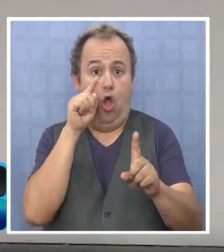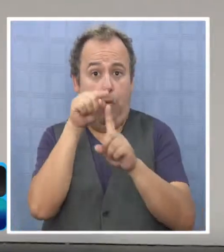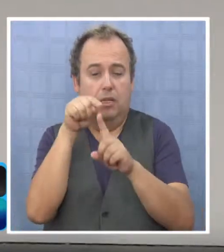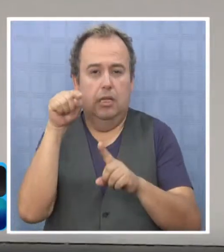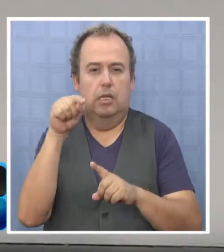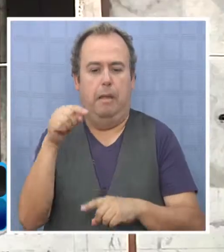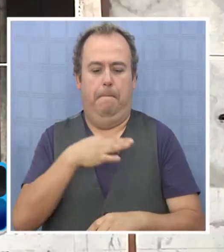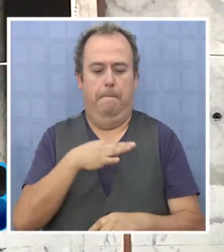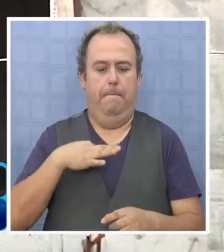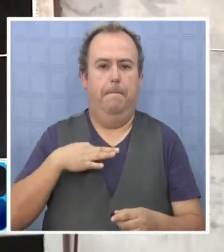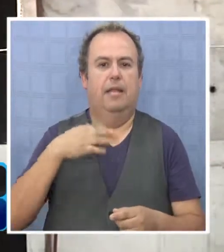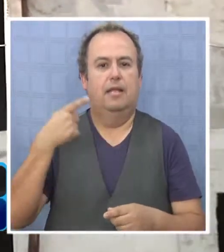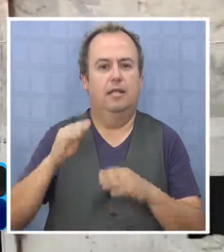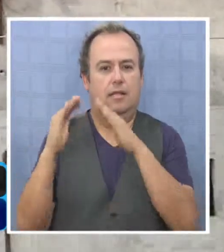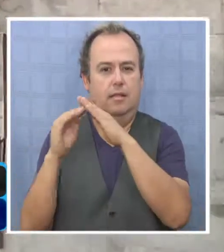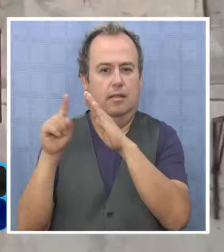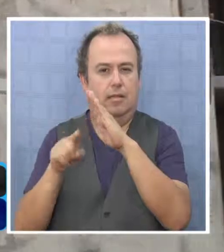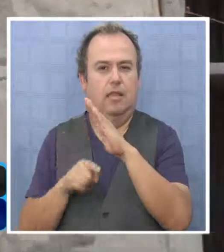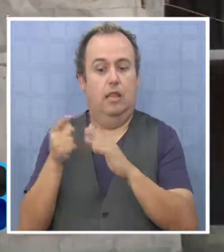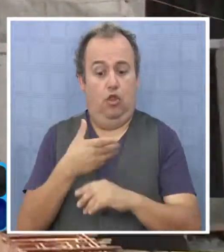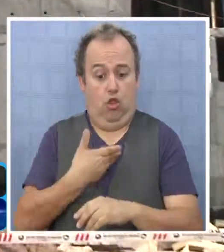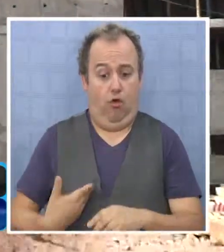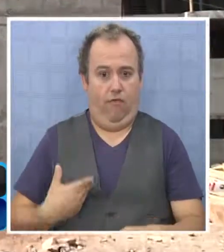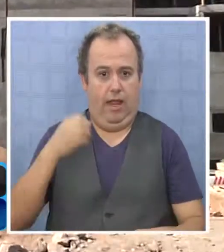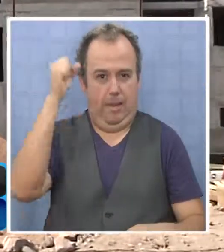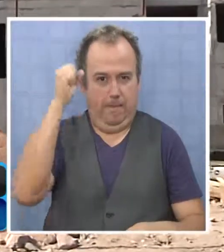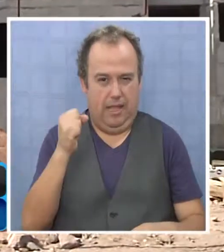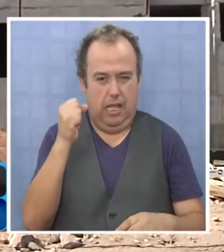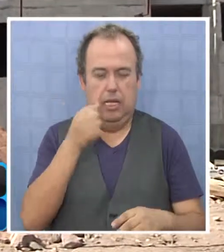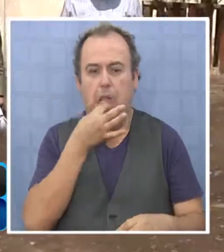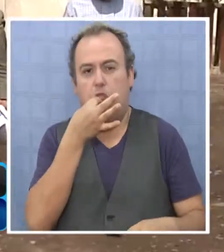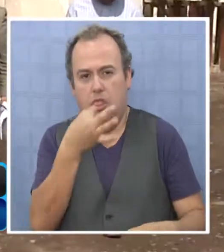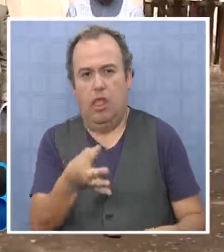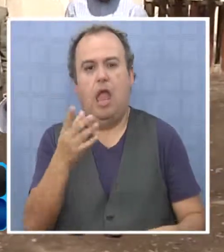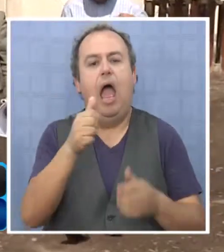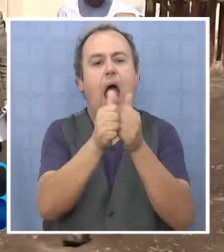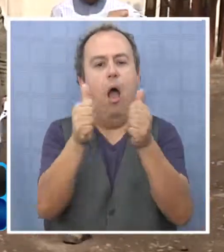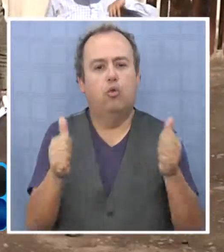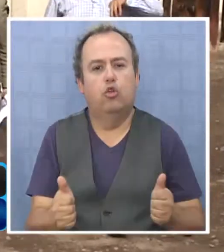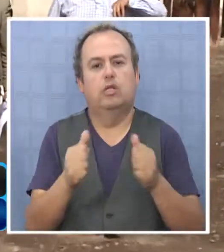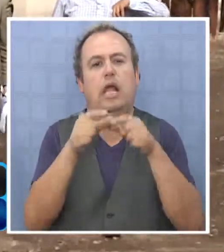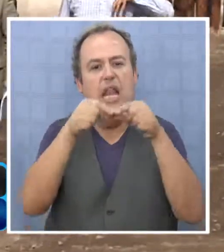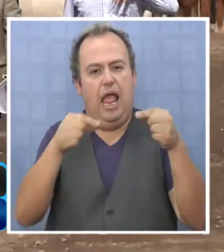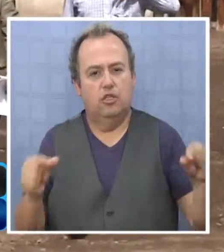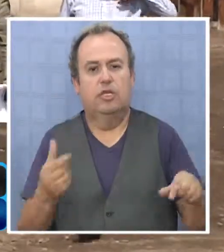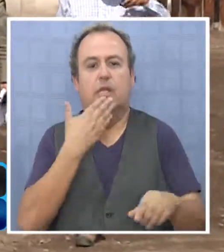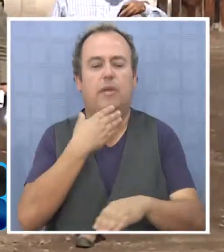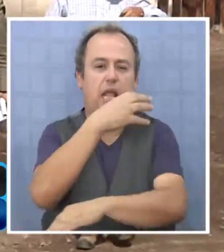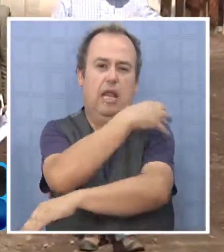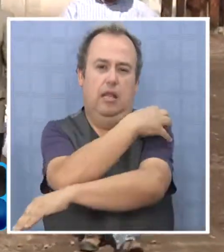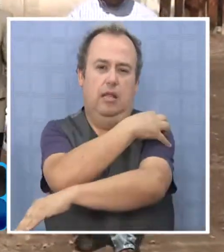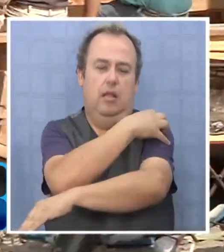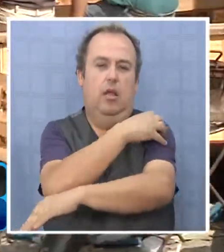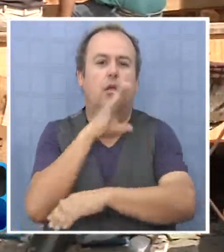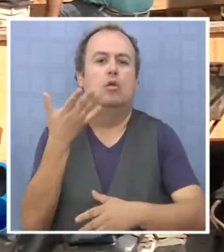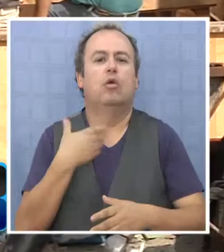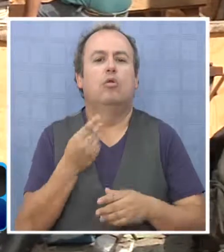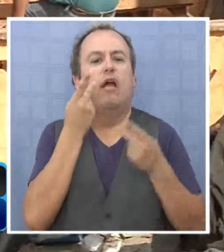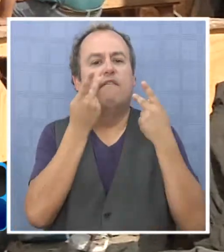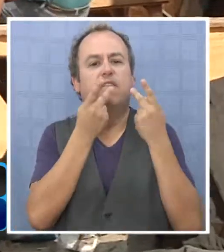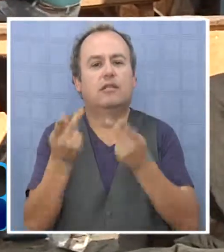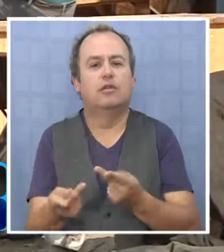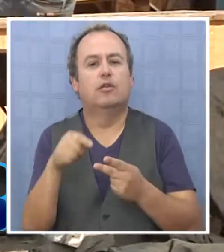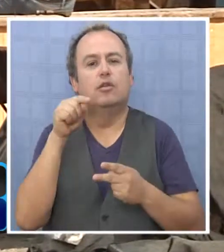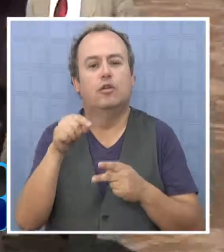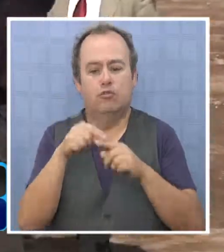vivienda y urbanismo en lo que resta del gobierno del presidente Piñera así lo expresaron autoridades nacionales y regionales en el